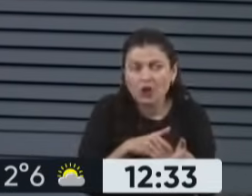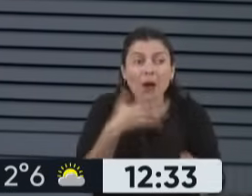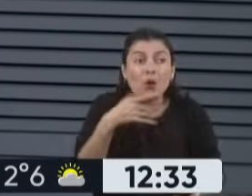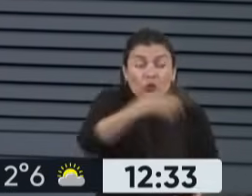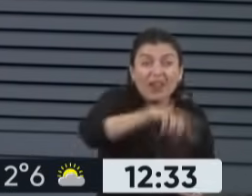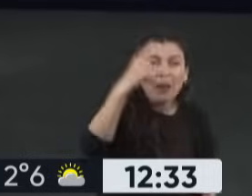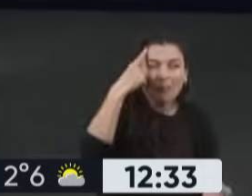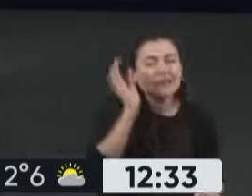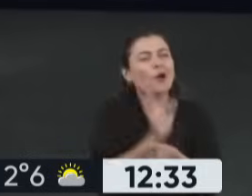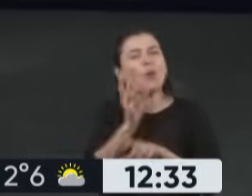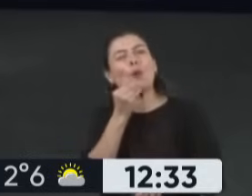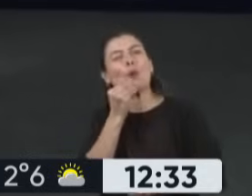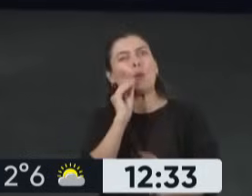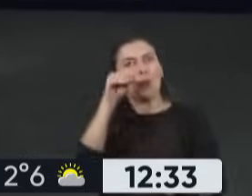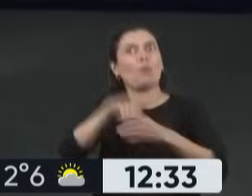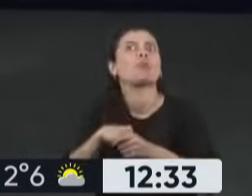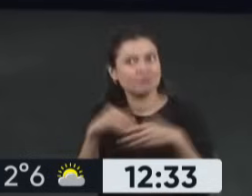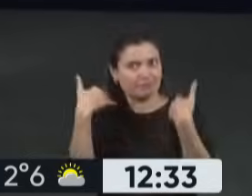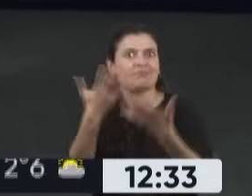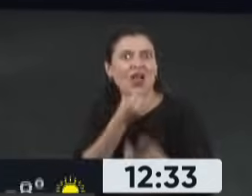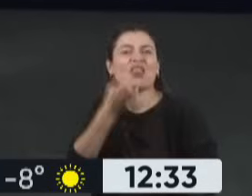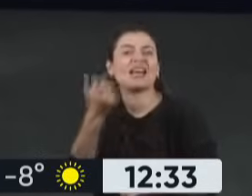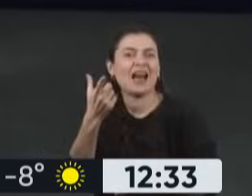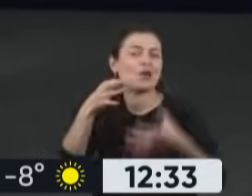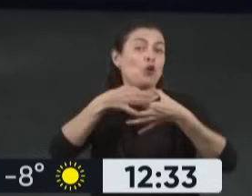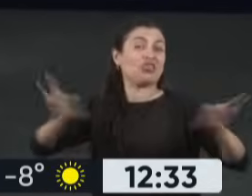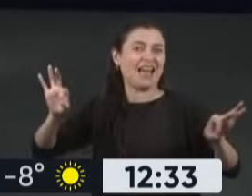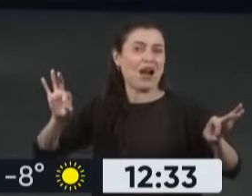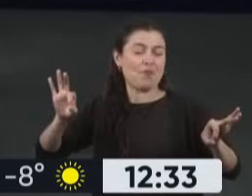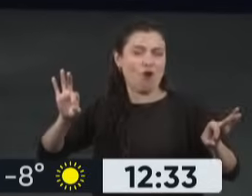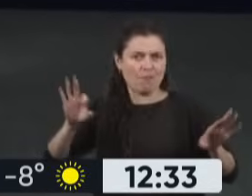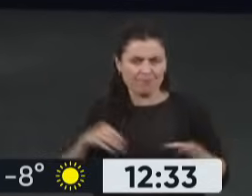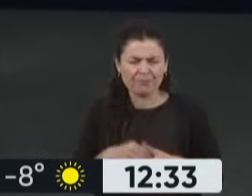blanquee. Gracias. A ver, empiezo por la última, como dijo